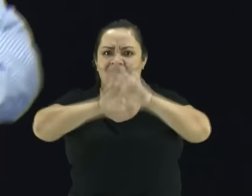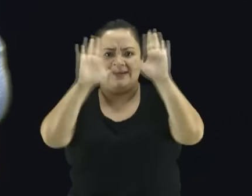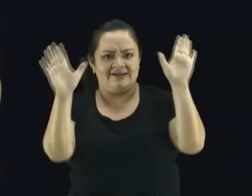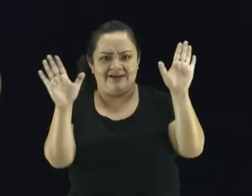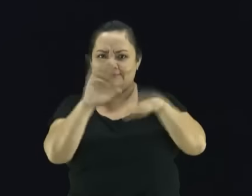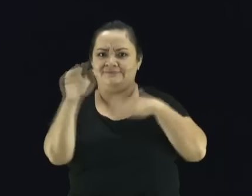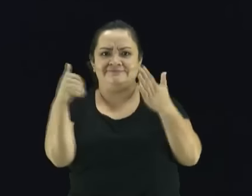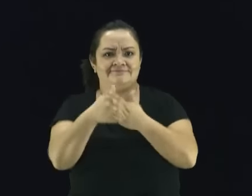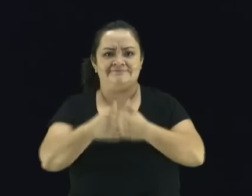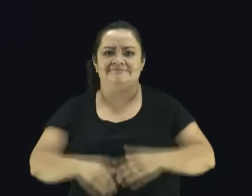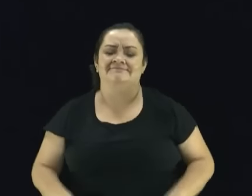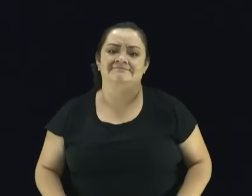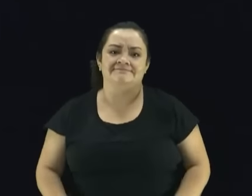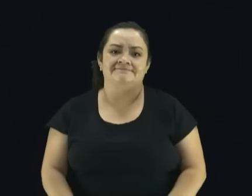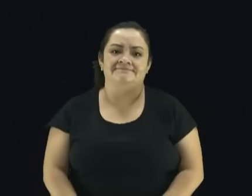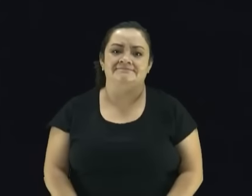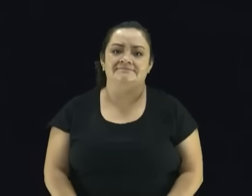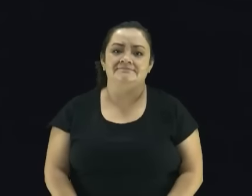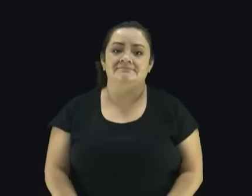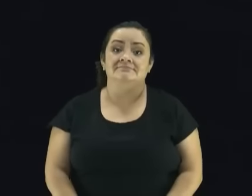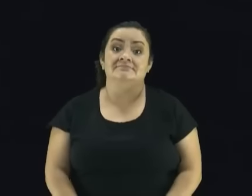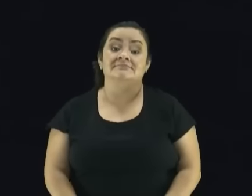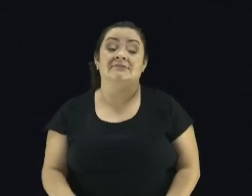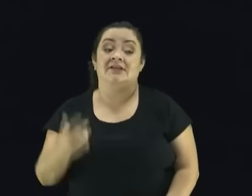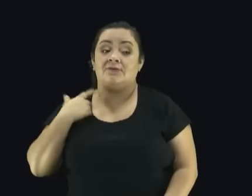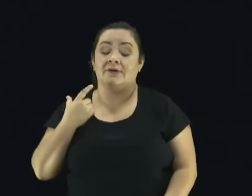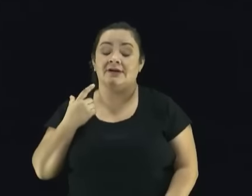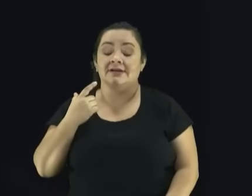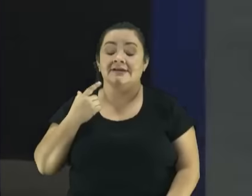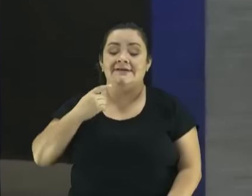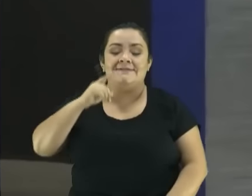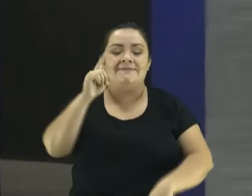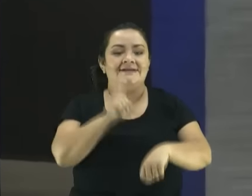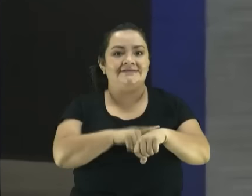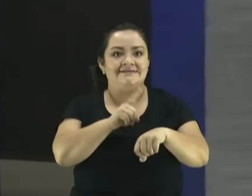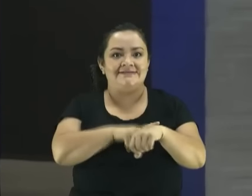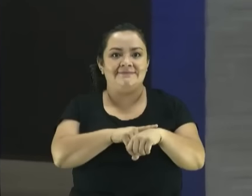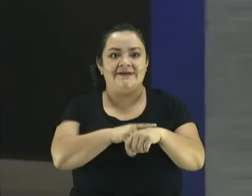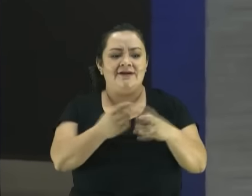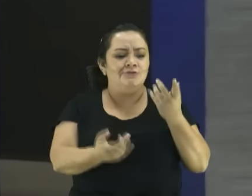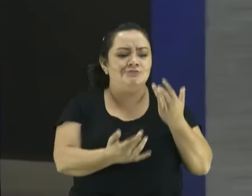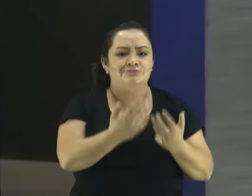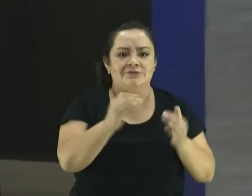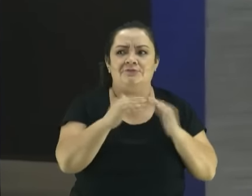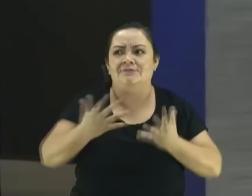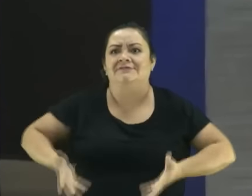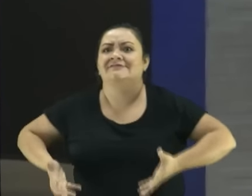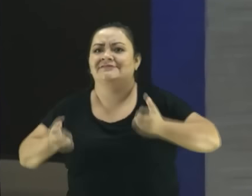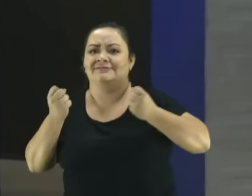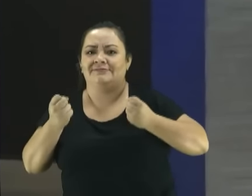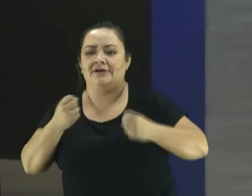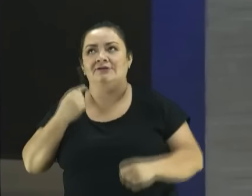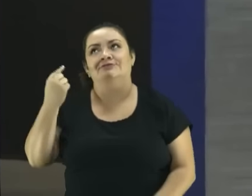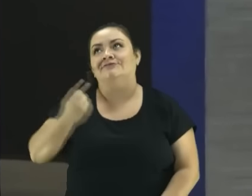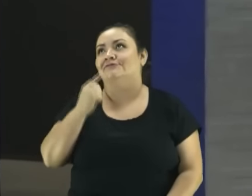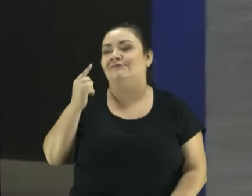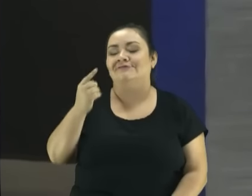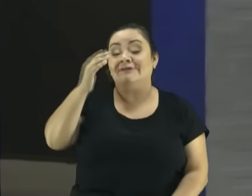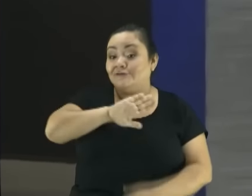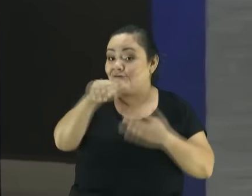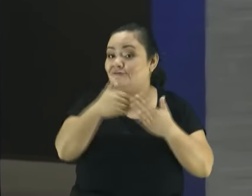a todos tanto para condenación como para salvación porque en ningún otro hay salvación Bajo el cielo